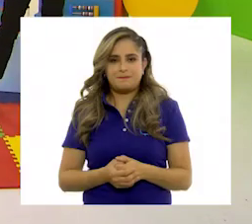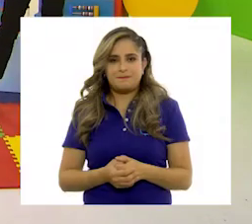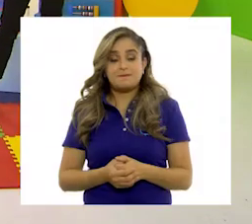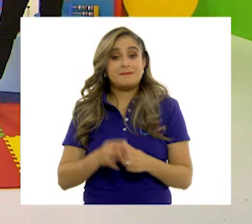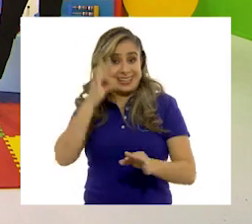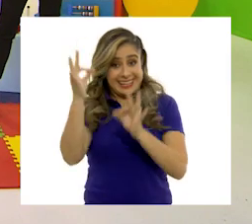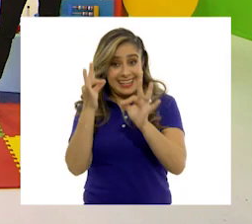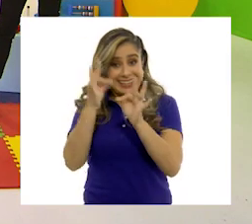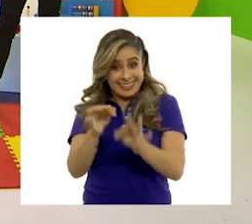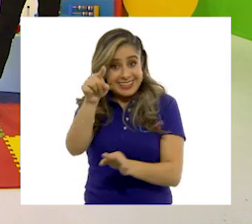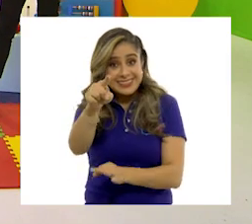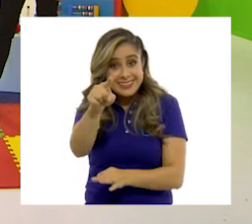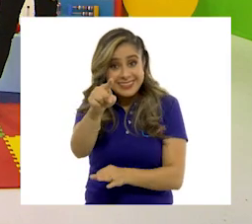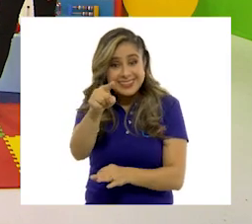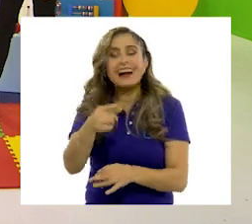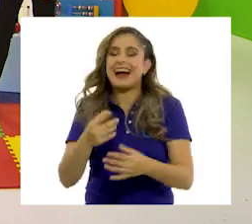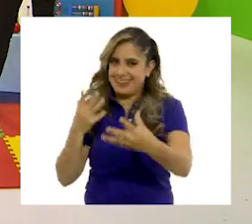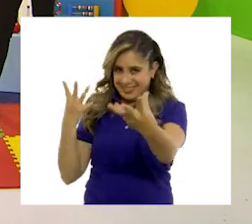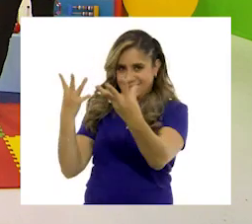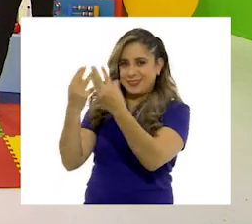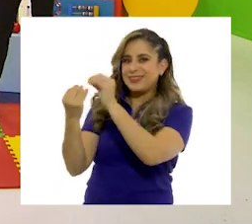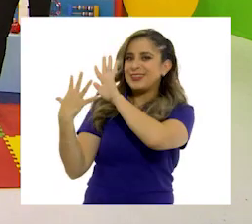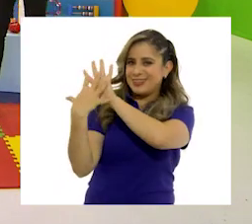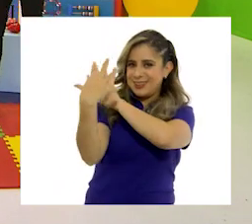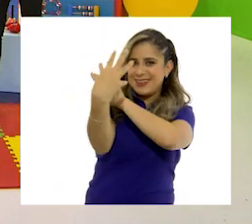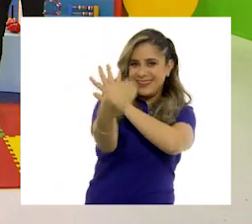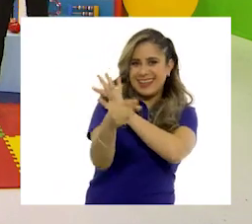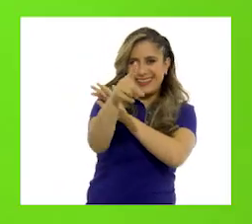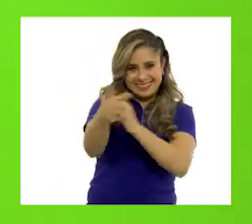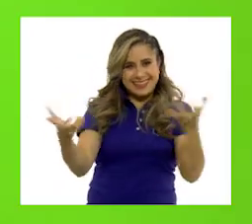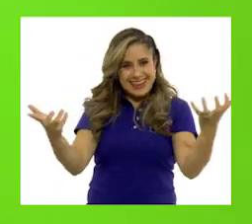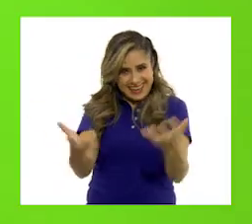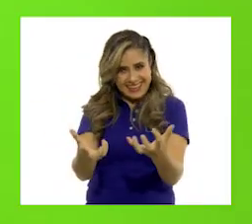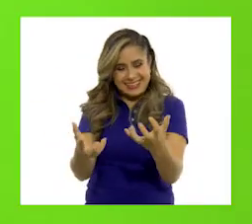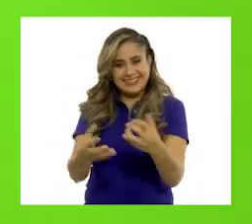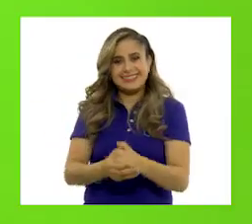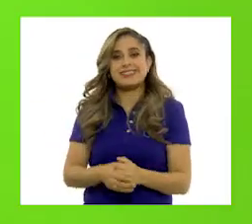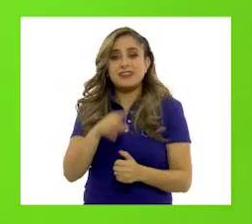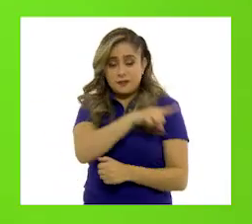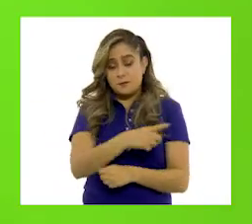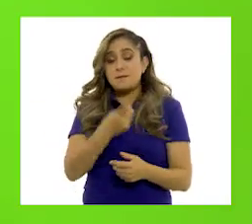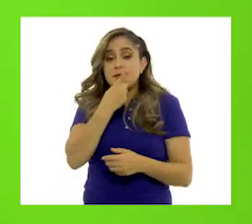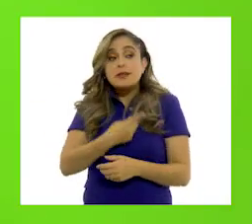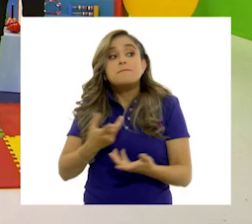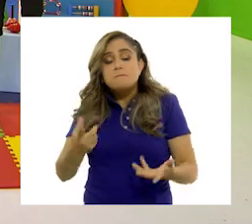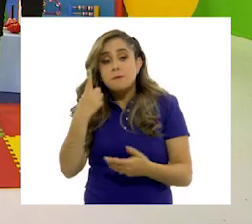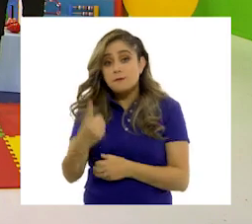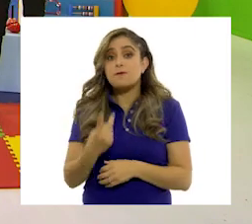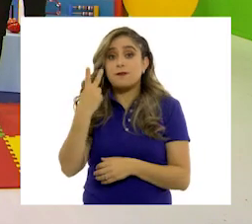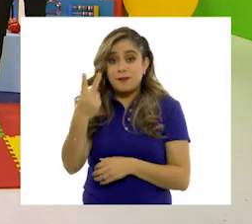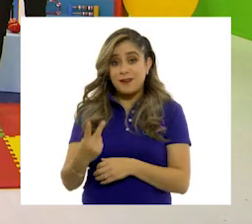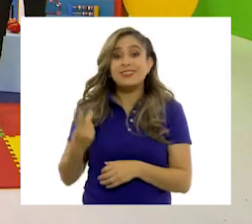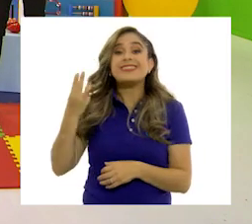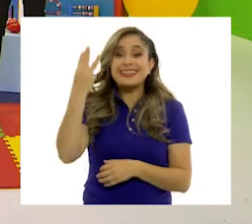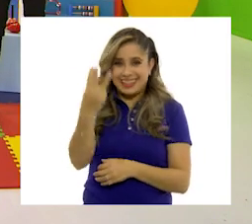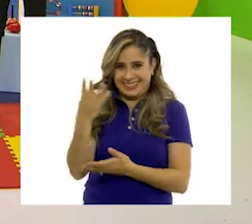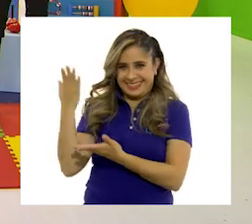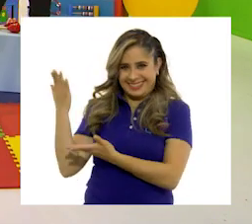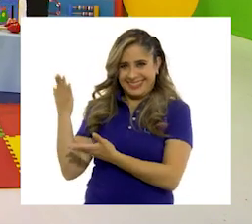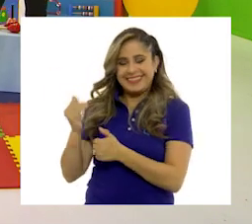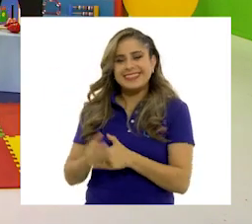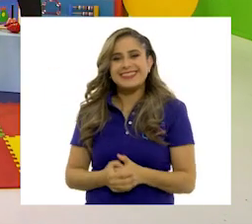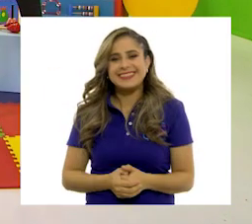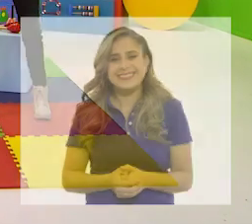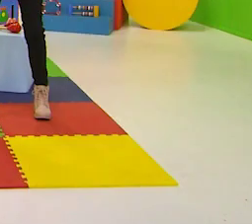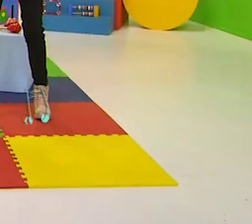¿Están listos? Vamos a hacerlo juntas y juntos. ¡Sí! A tu cuenta, Pablo. ¡Vamos! 1, 2, 3.